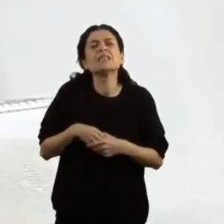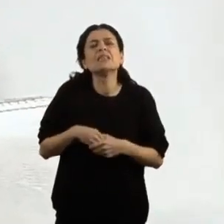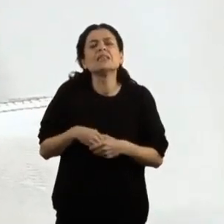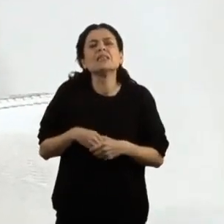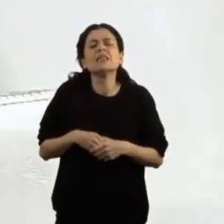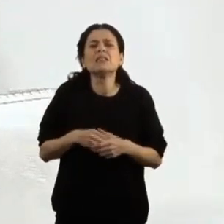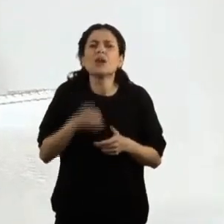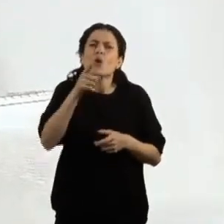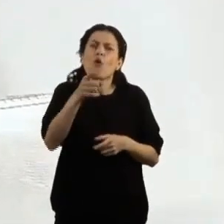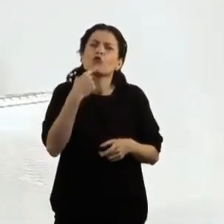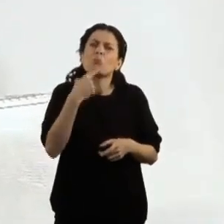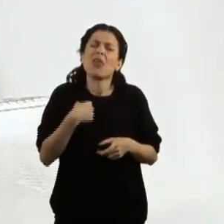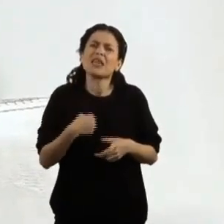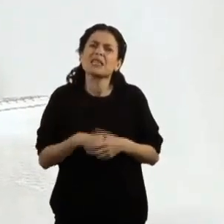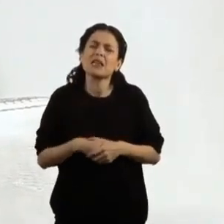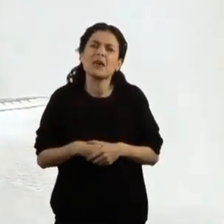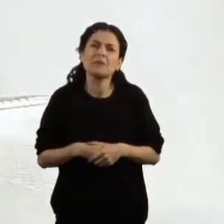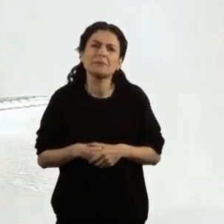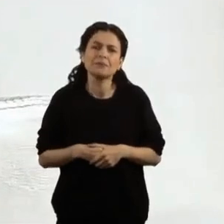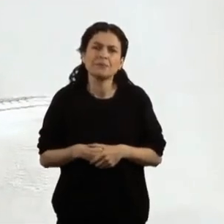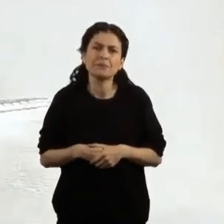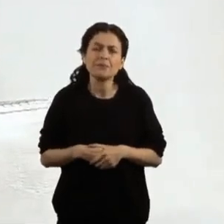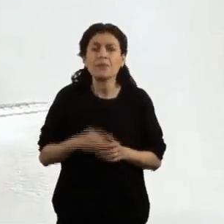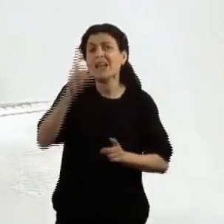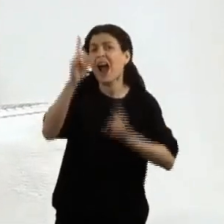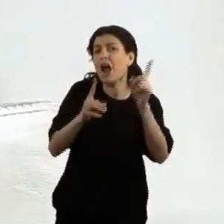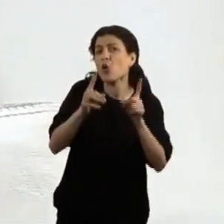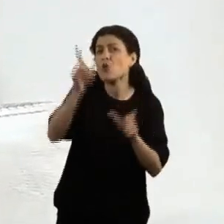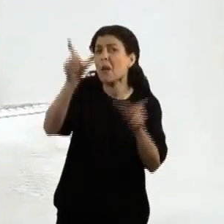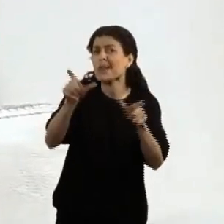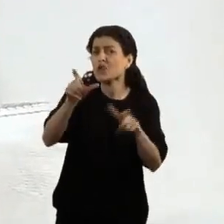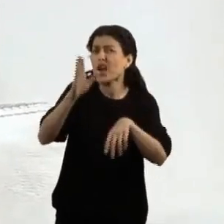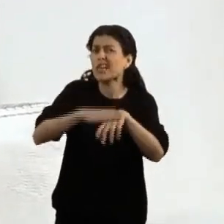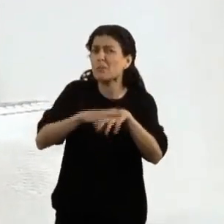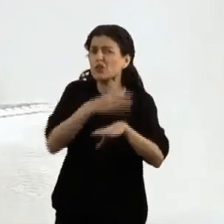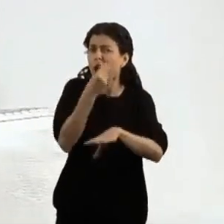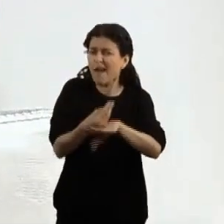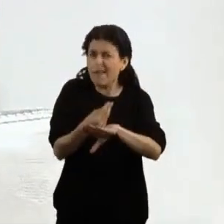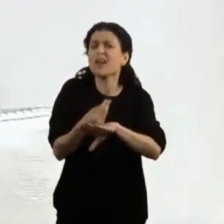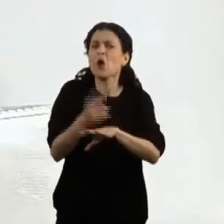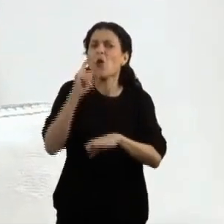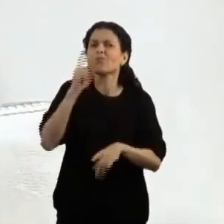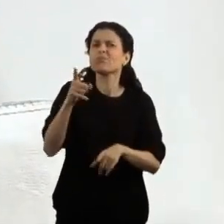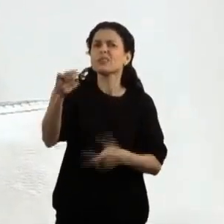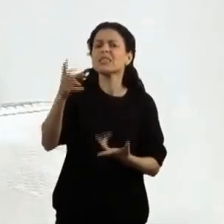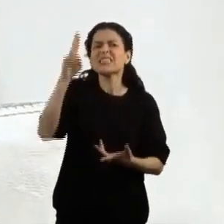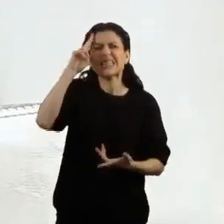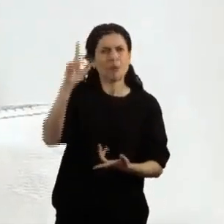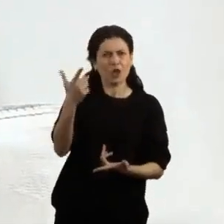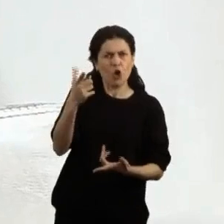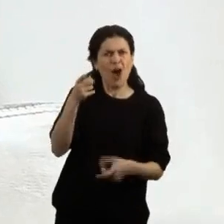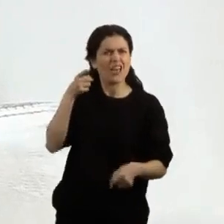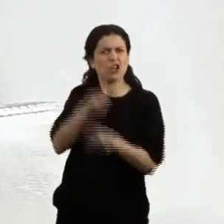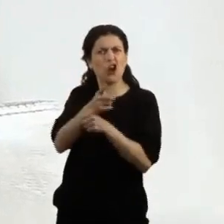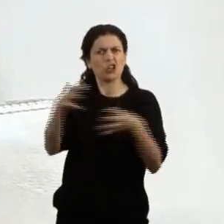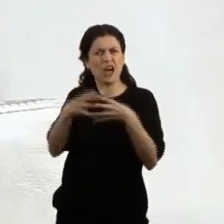vos recién también hablaste de dirigentes que en su momento les faltaron el respeto a las Fuerzas Armadas. Si podés ejemplificar o